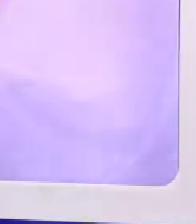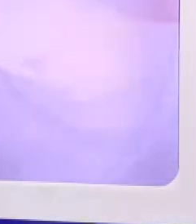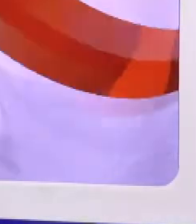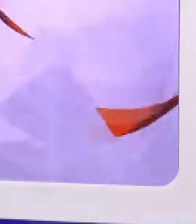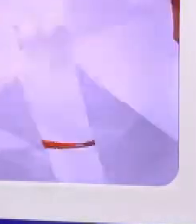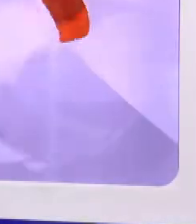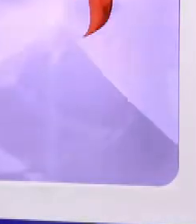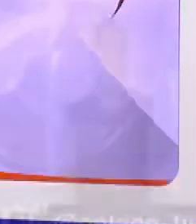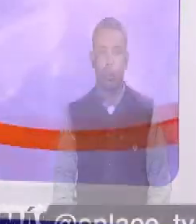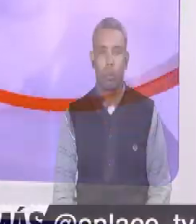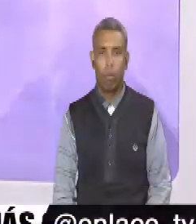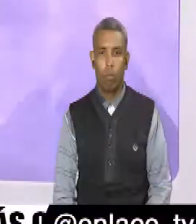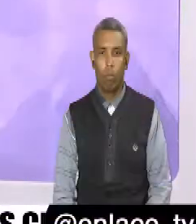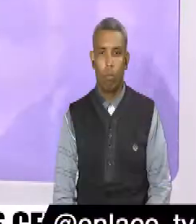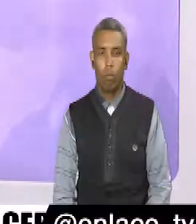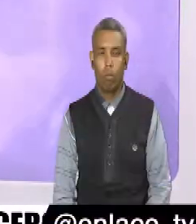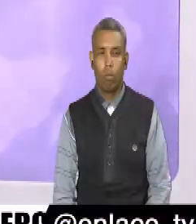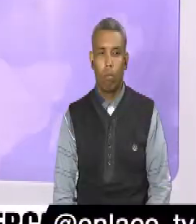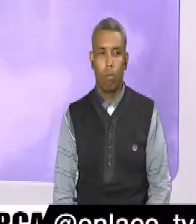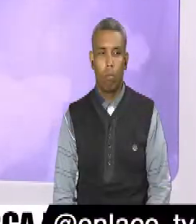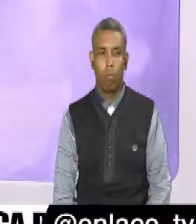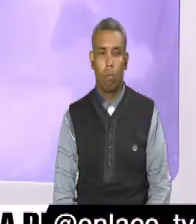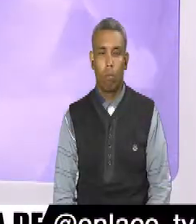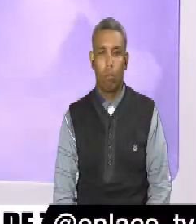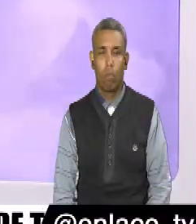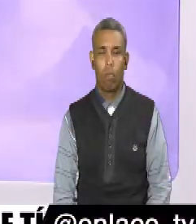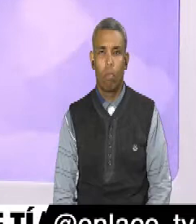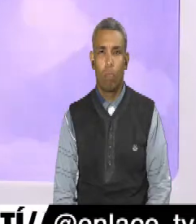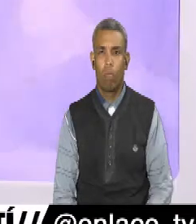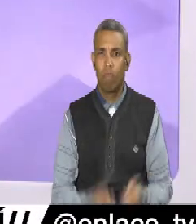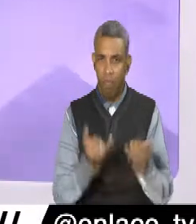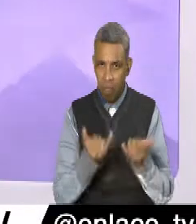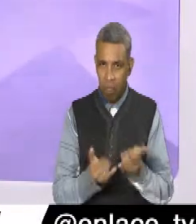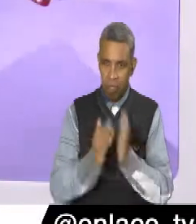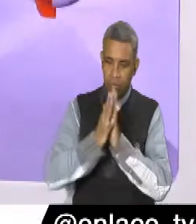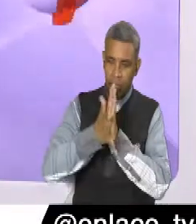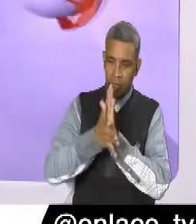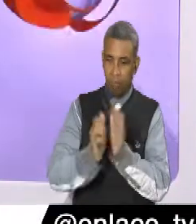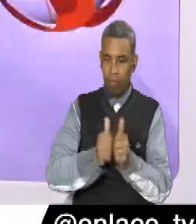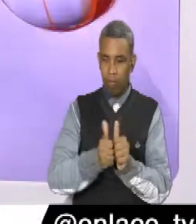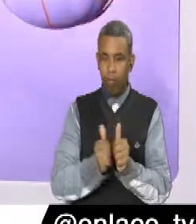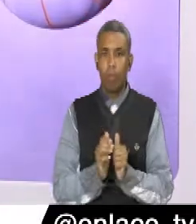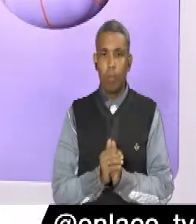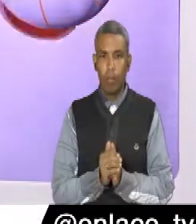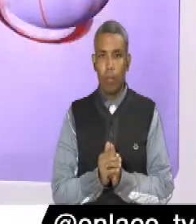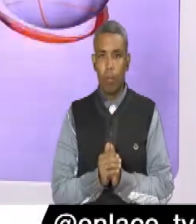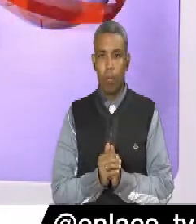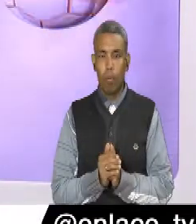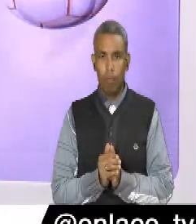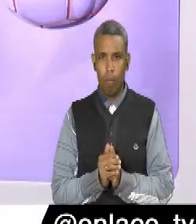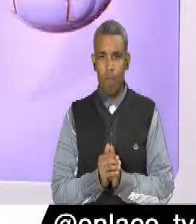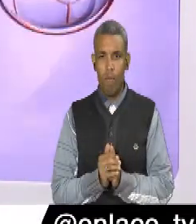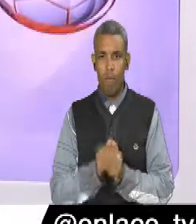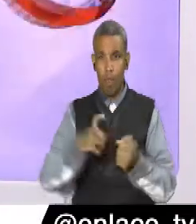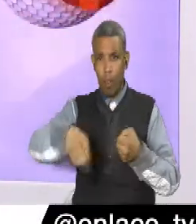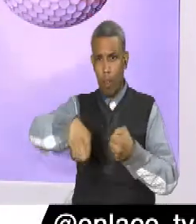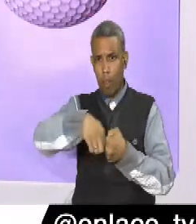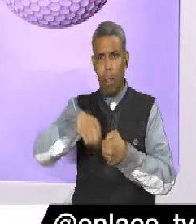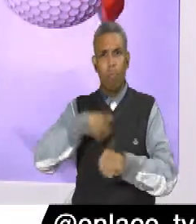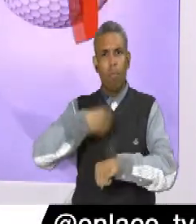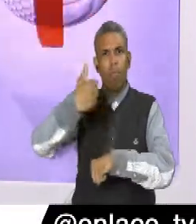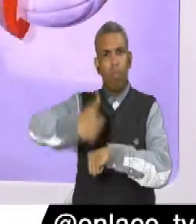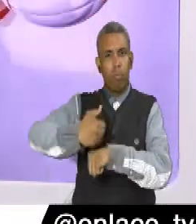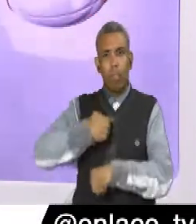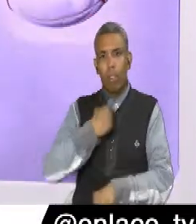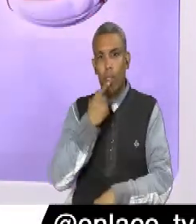Y 36 minutos del mediodía, ya está aquí toda la información deportiva en Enlace Noticias. El profesor Jorge Luis Bernal habló de la nueva contratación de jugadores